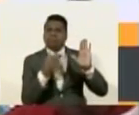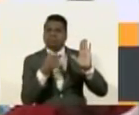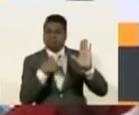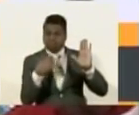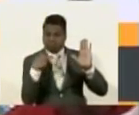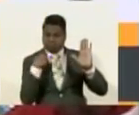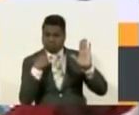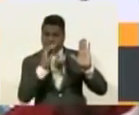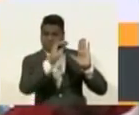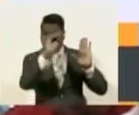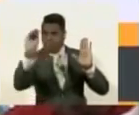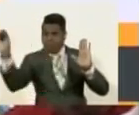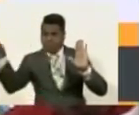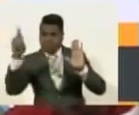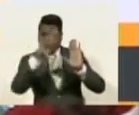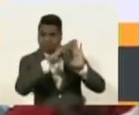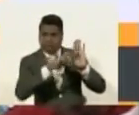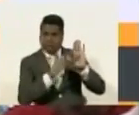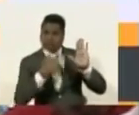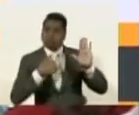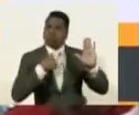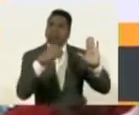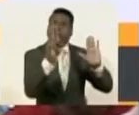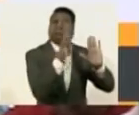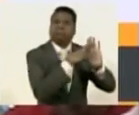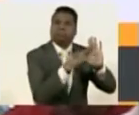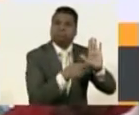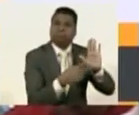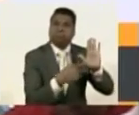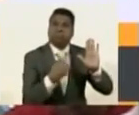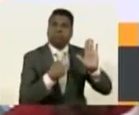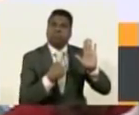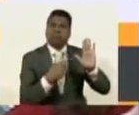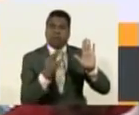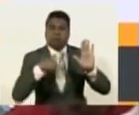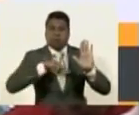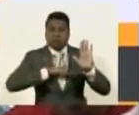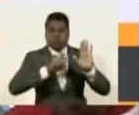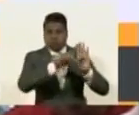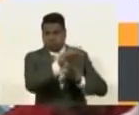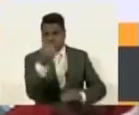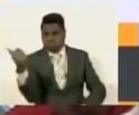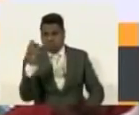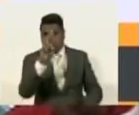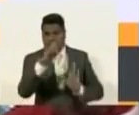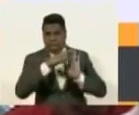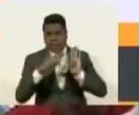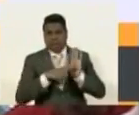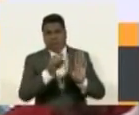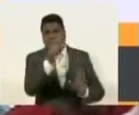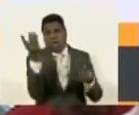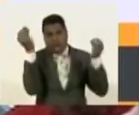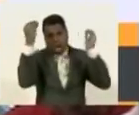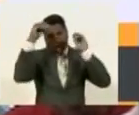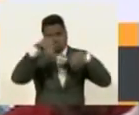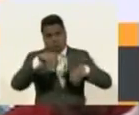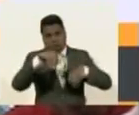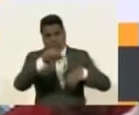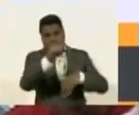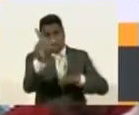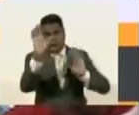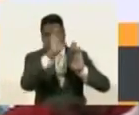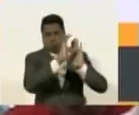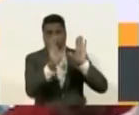No esperen, señores de la derecha, que nosotros vamos a poner las reglas que ustedes quieran. No, son las reglas de acuerdo a